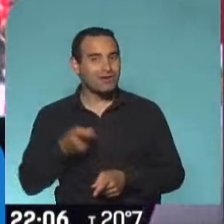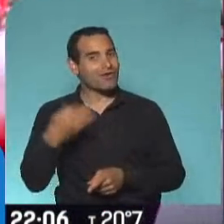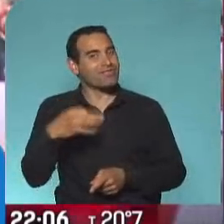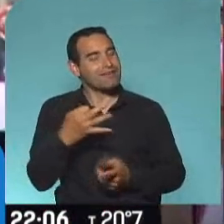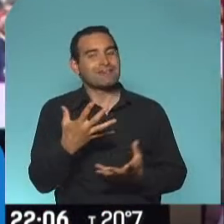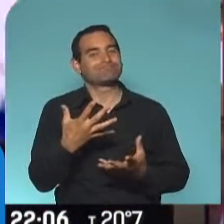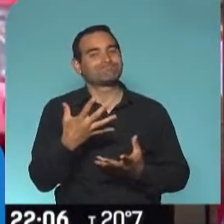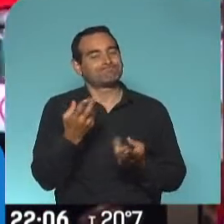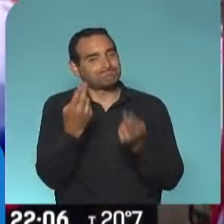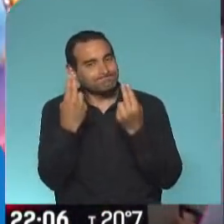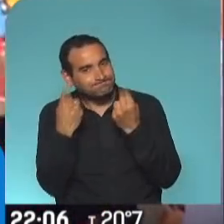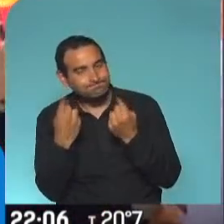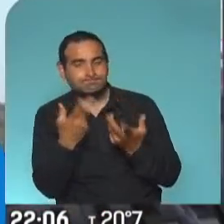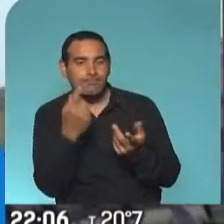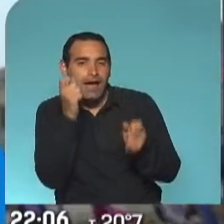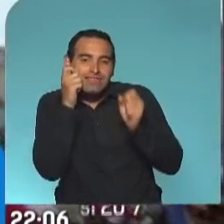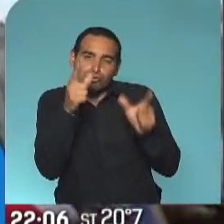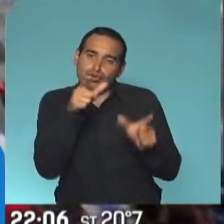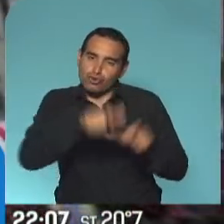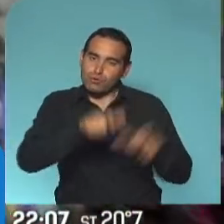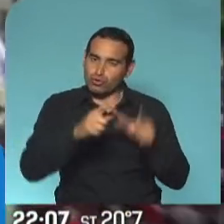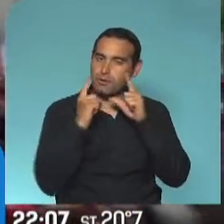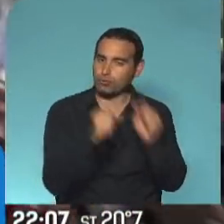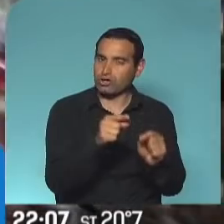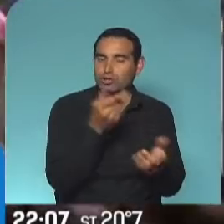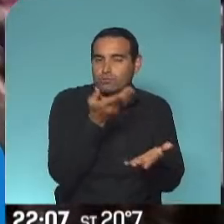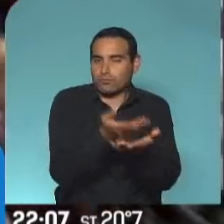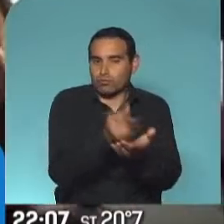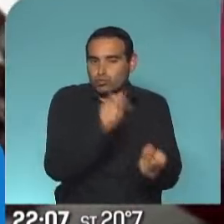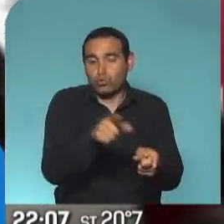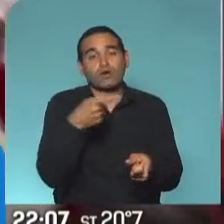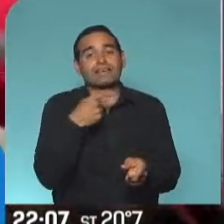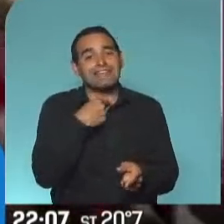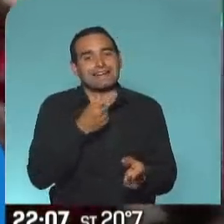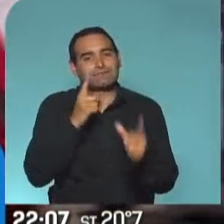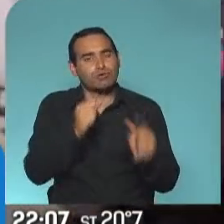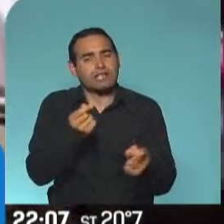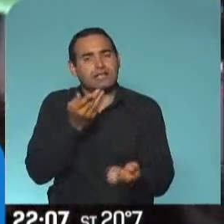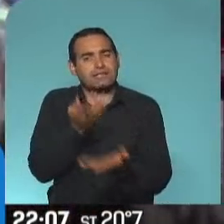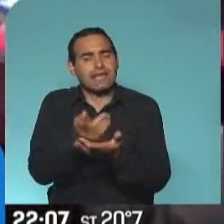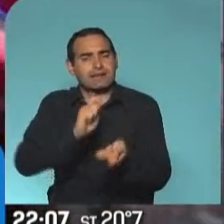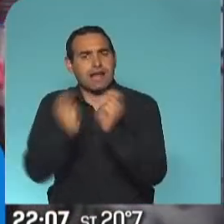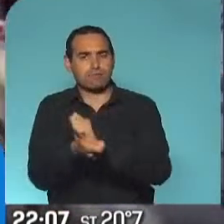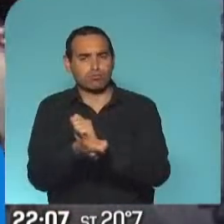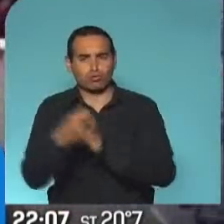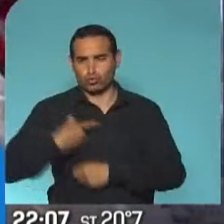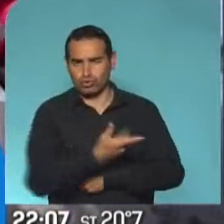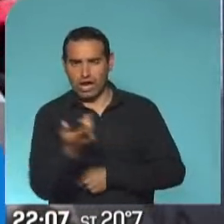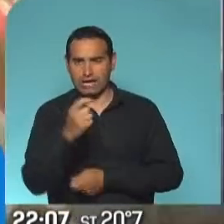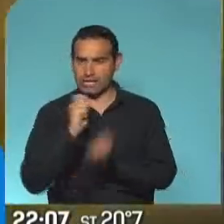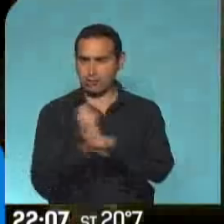replegarse e intentar atender de alguna forma las demandas de cambios sociales y económicos que están haciendo vastos sectores de la